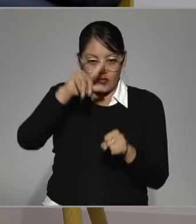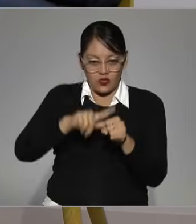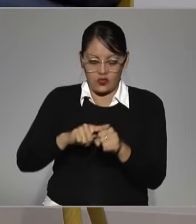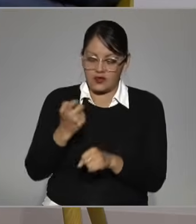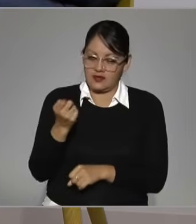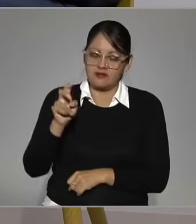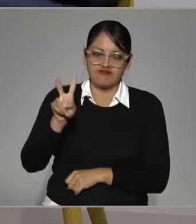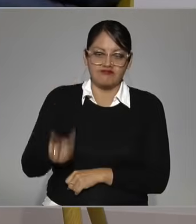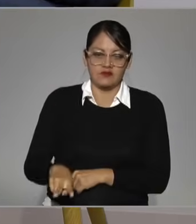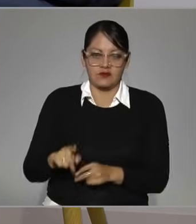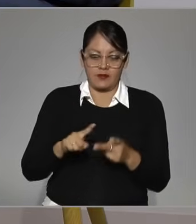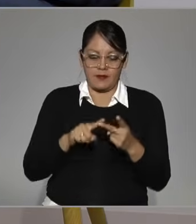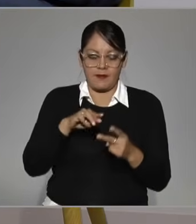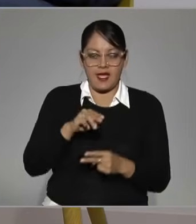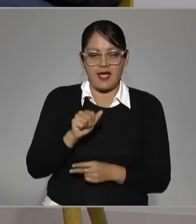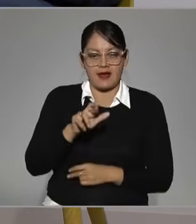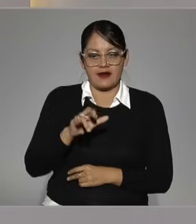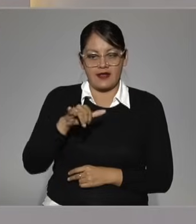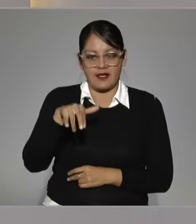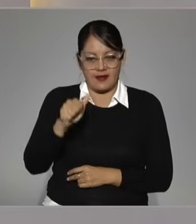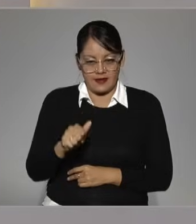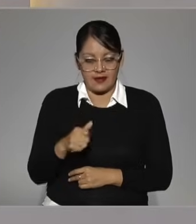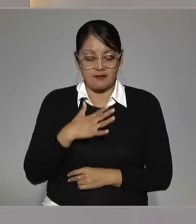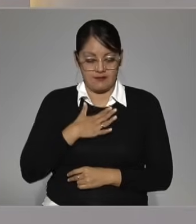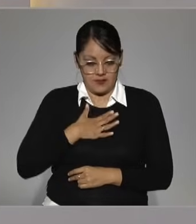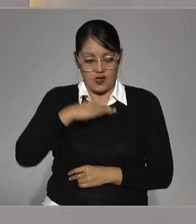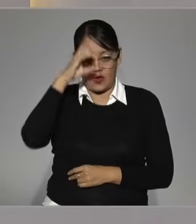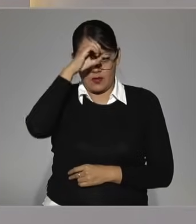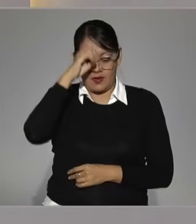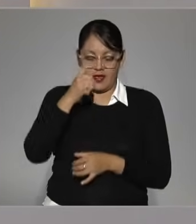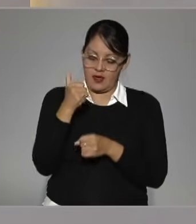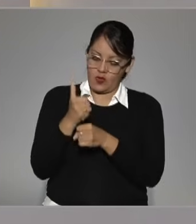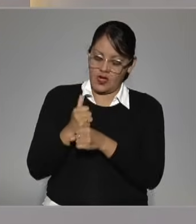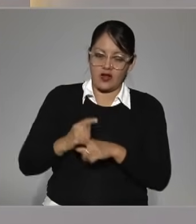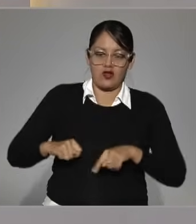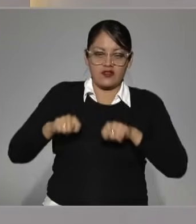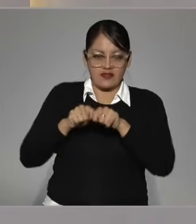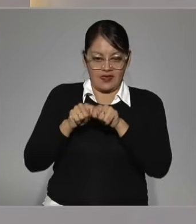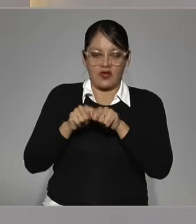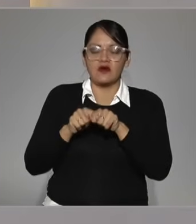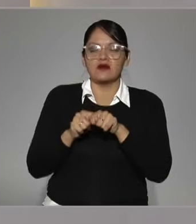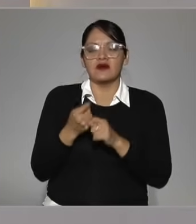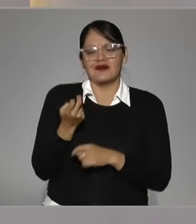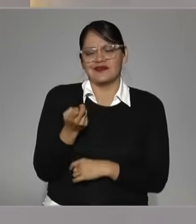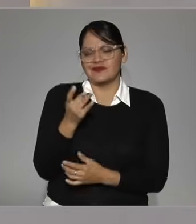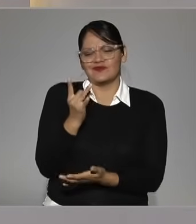verdad. Mariana DH, en mi opinión, los abuelos, tíos, etcétera,